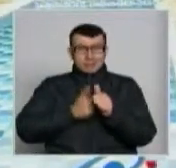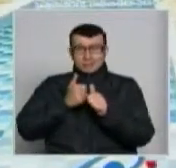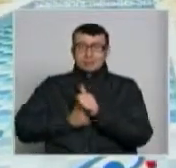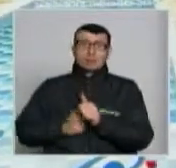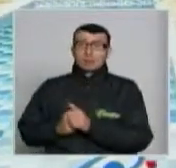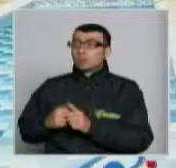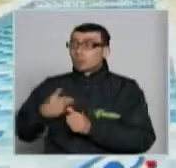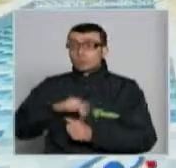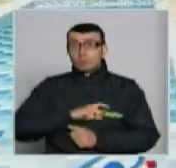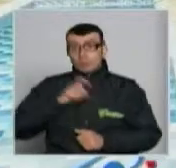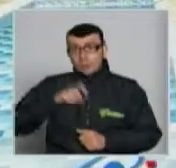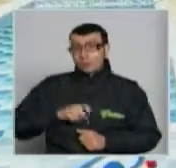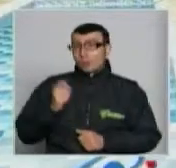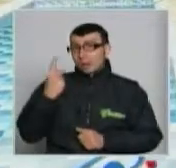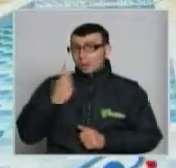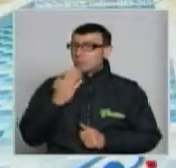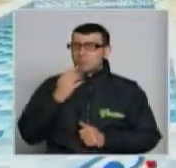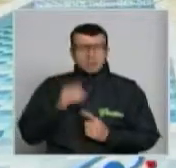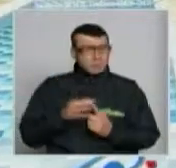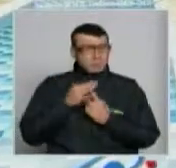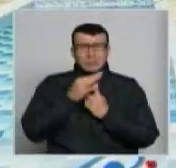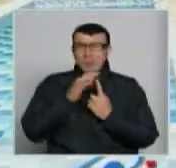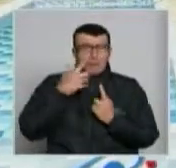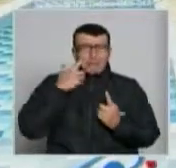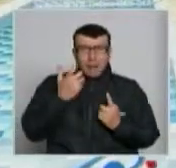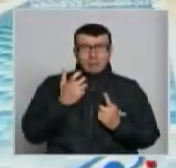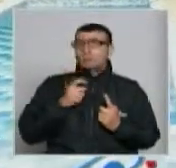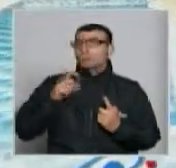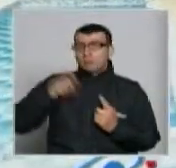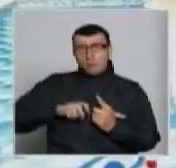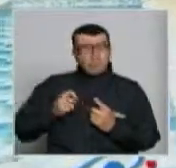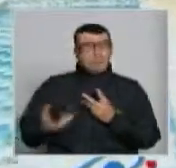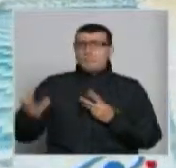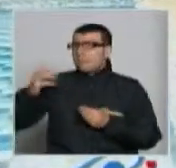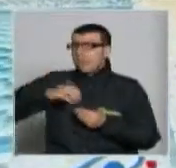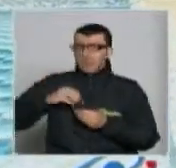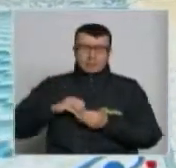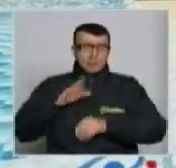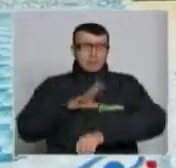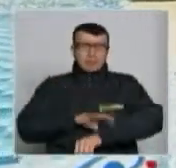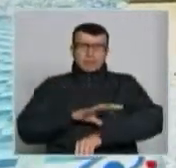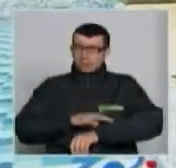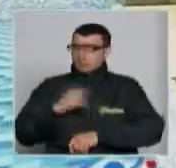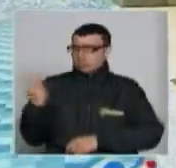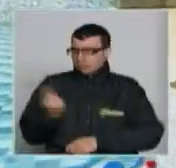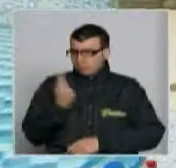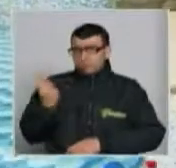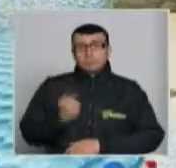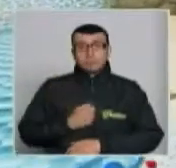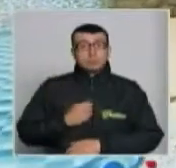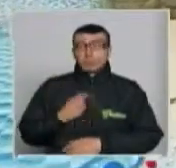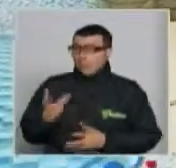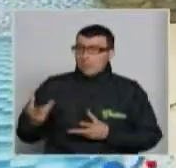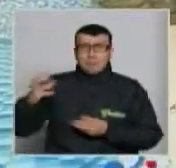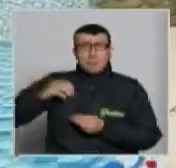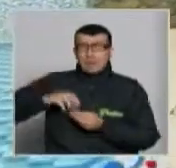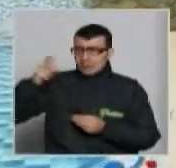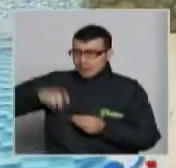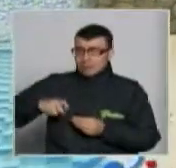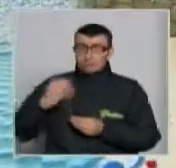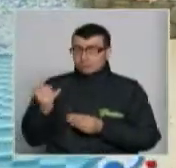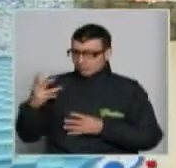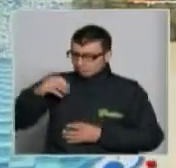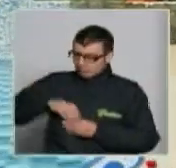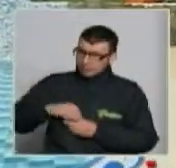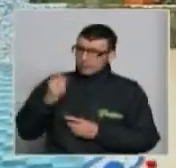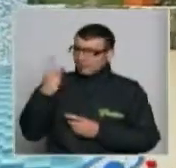algo grande. Entre más nos especialicemos, más deberíamos de ser médicos generales, más deberíamos de tener el concepto de la medicina interna